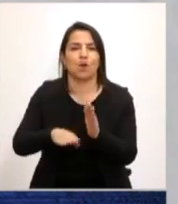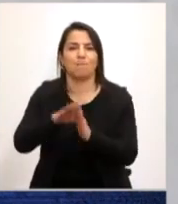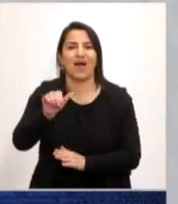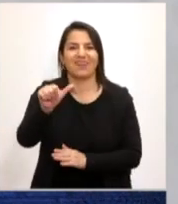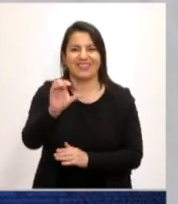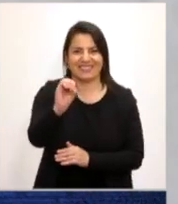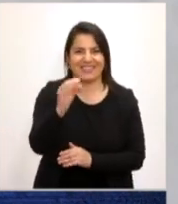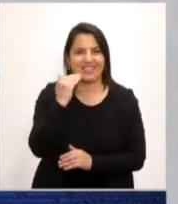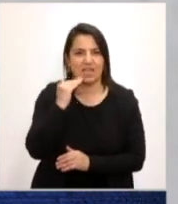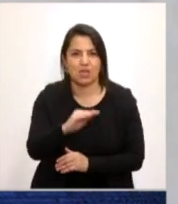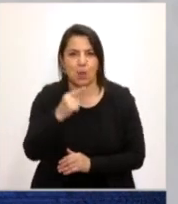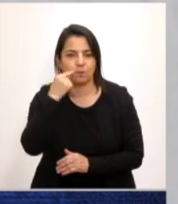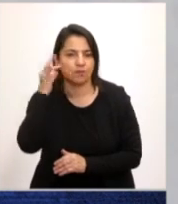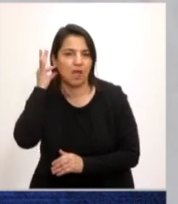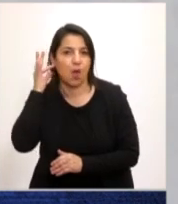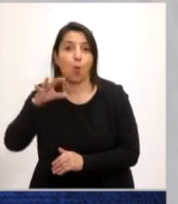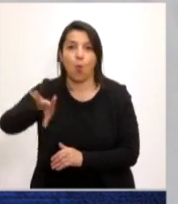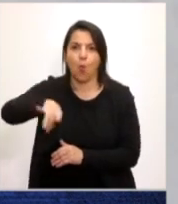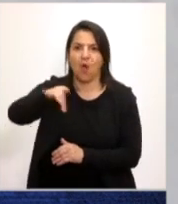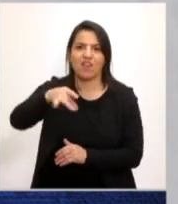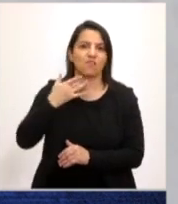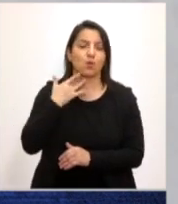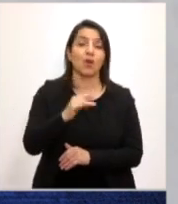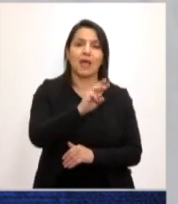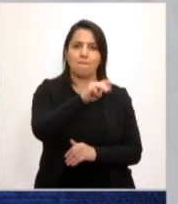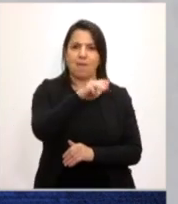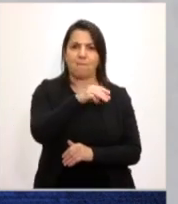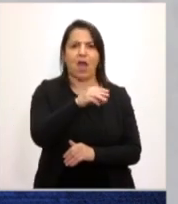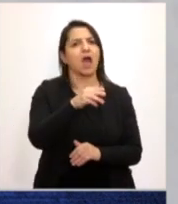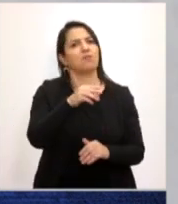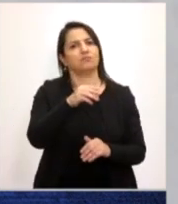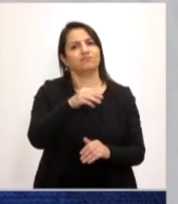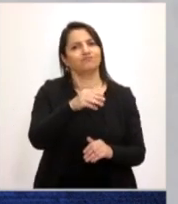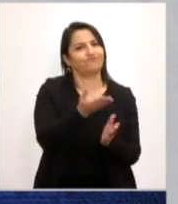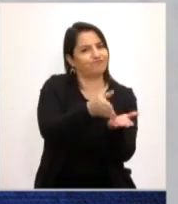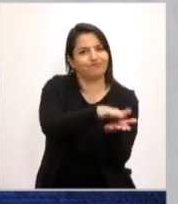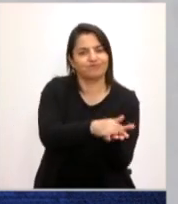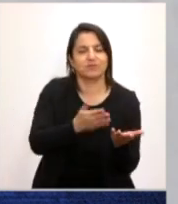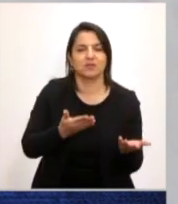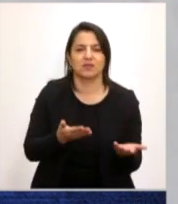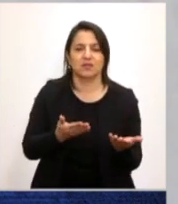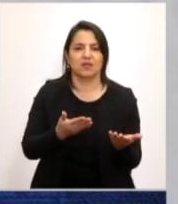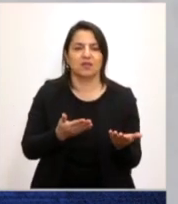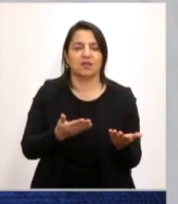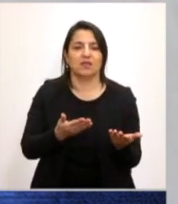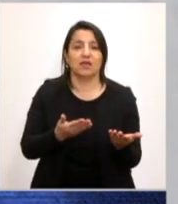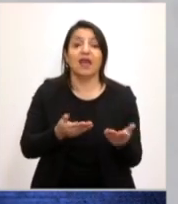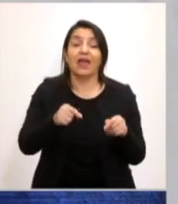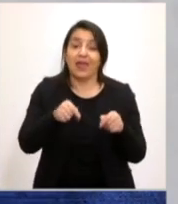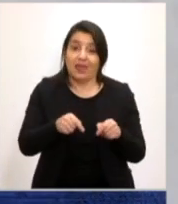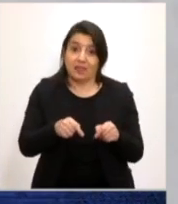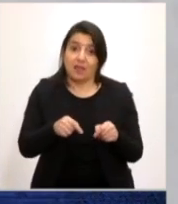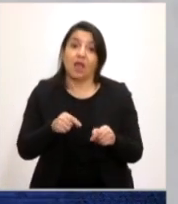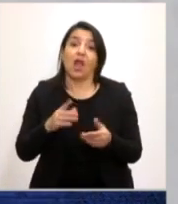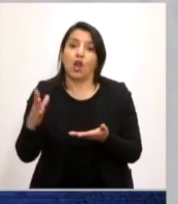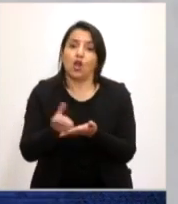quedado huérfanos porque sus madres han sido asesinadas. Para este resultado legislativo,